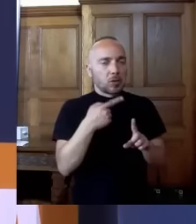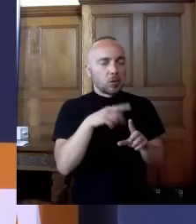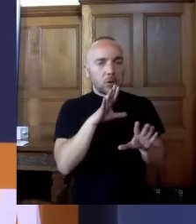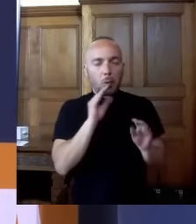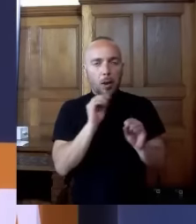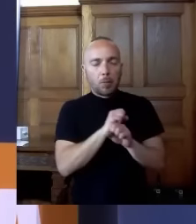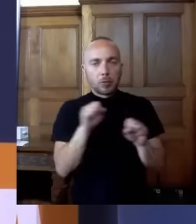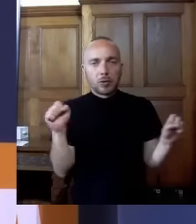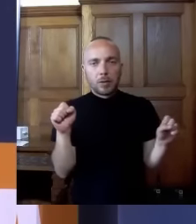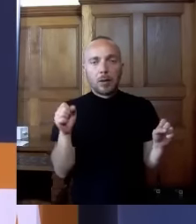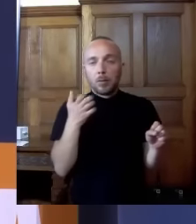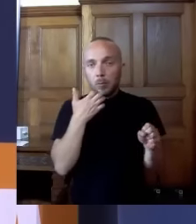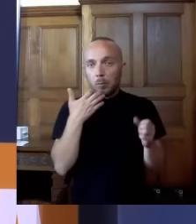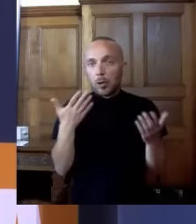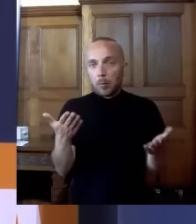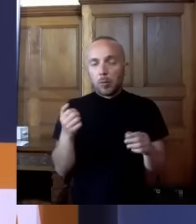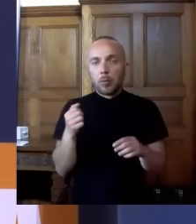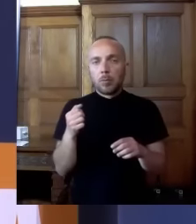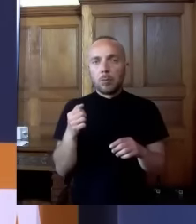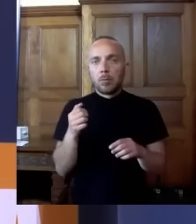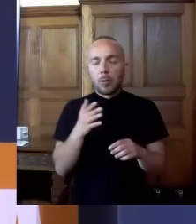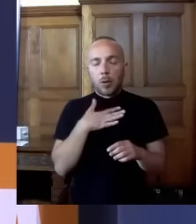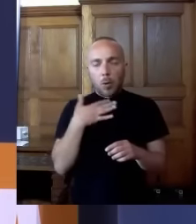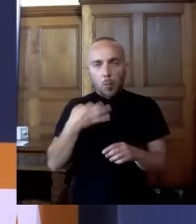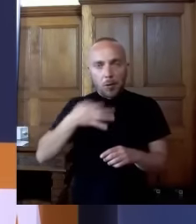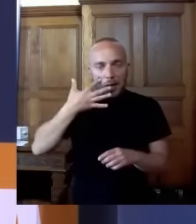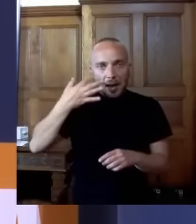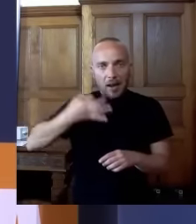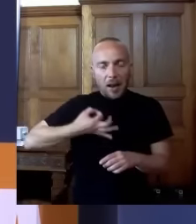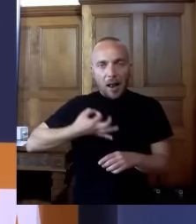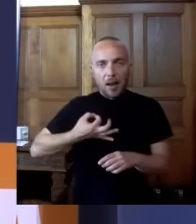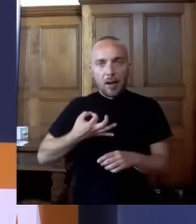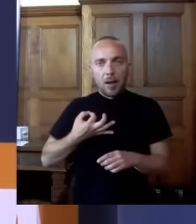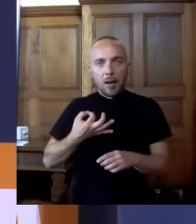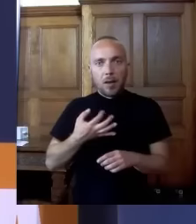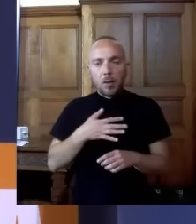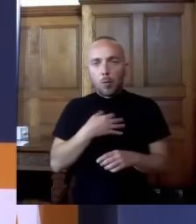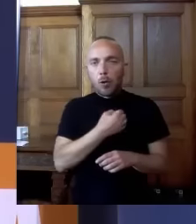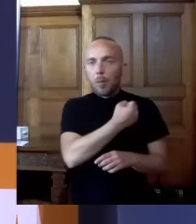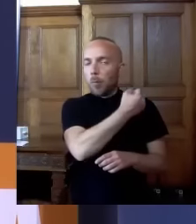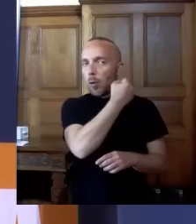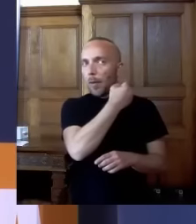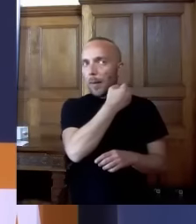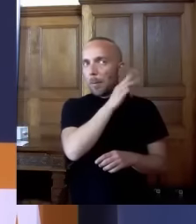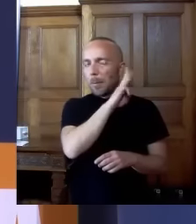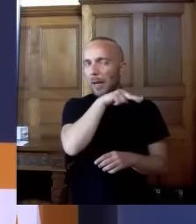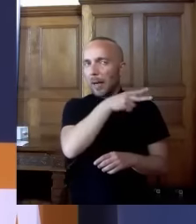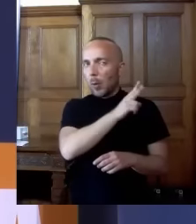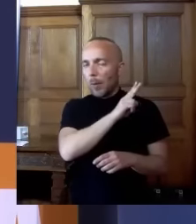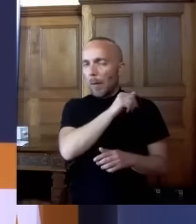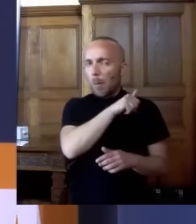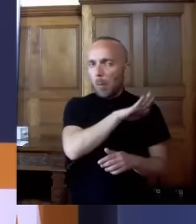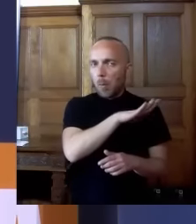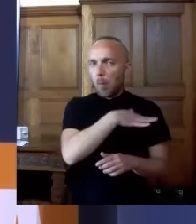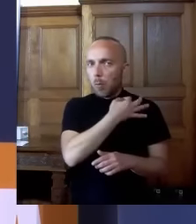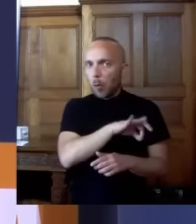incomprensibles como que vista la posibilidad real de disputar el poder al pnv en lugar de